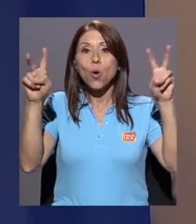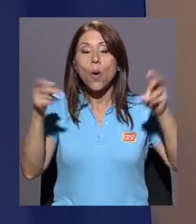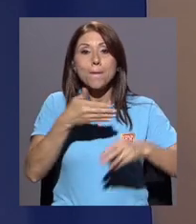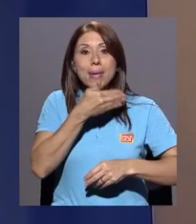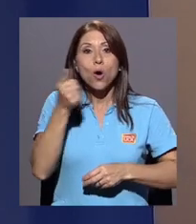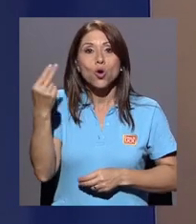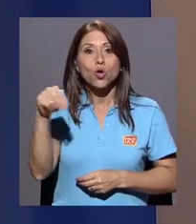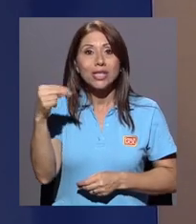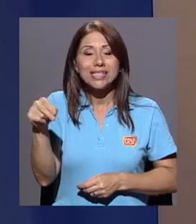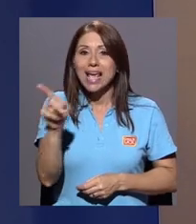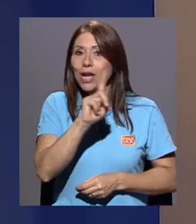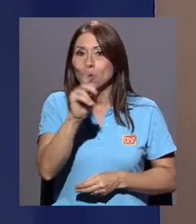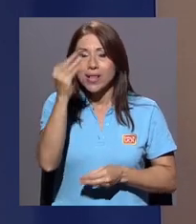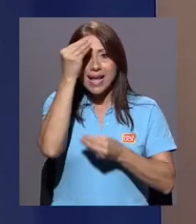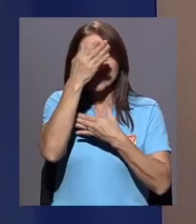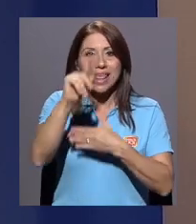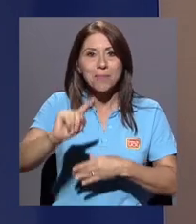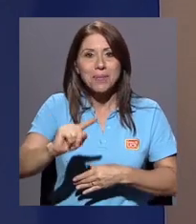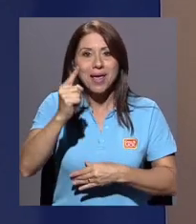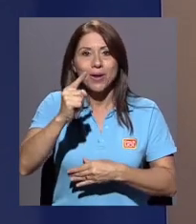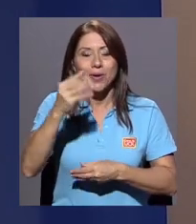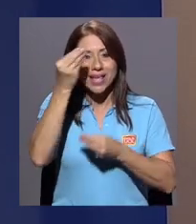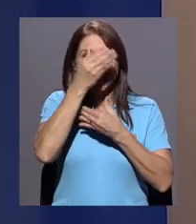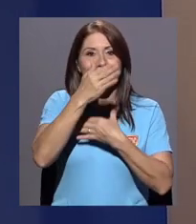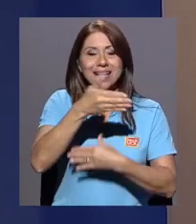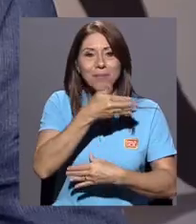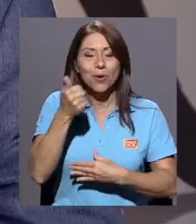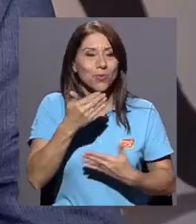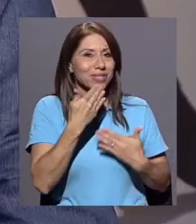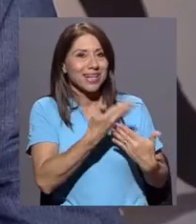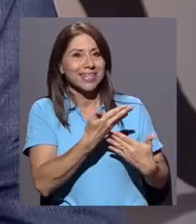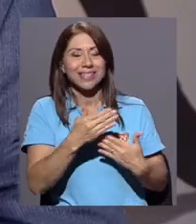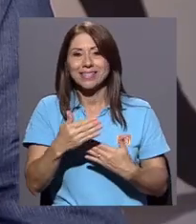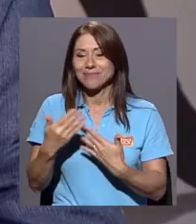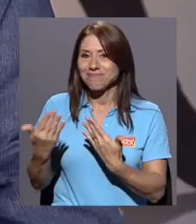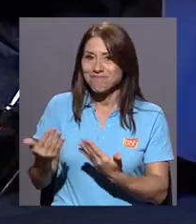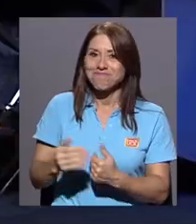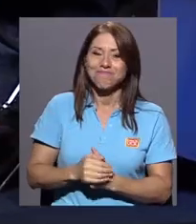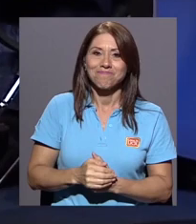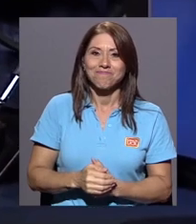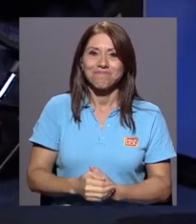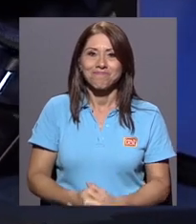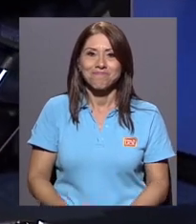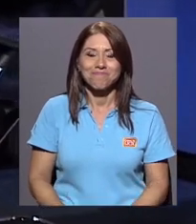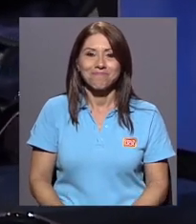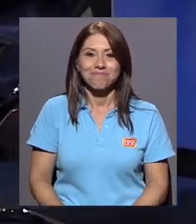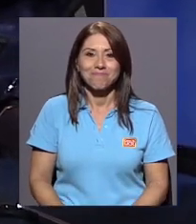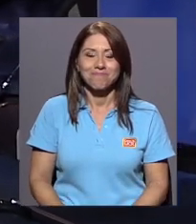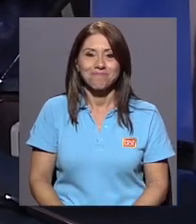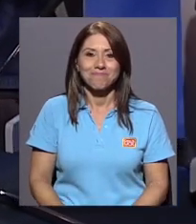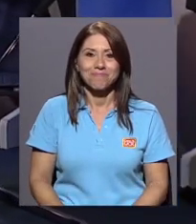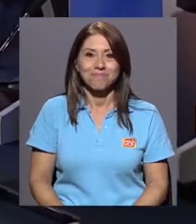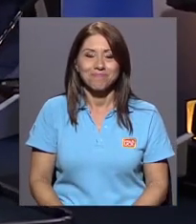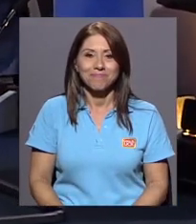no es la que se da primero, sino la que se da mejor. Muchas gracias, don Silvio. Gracias. Un placer.